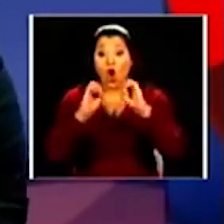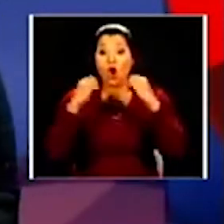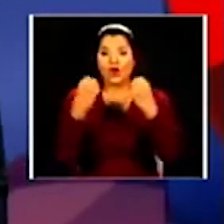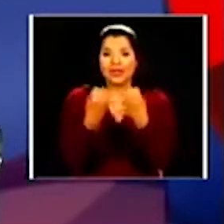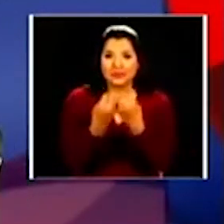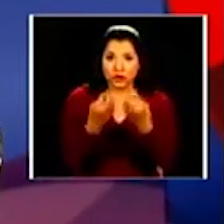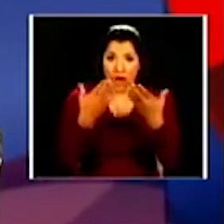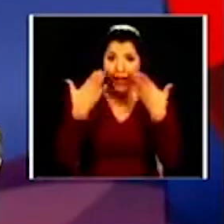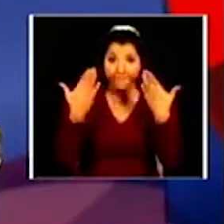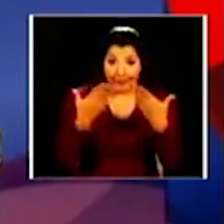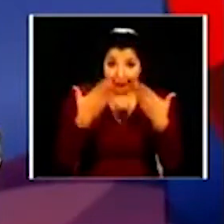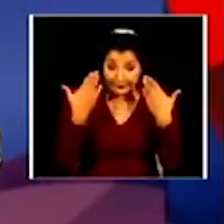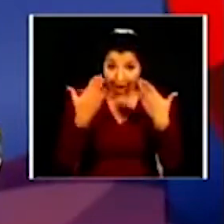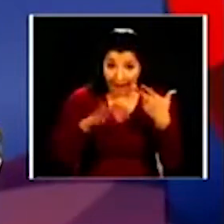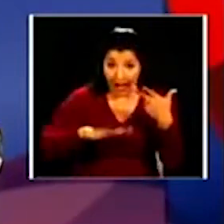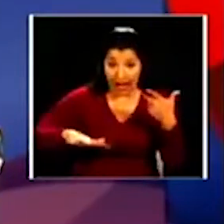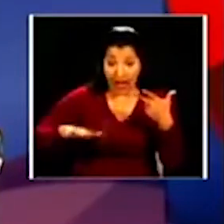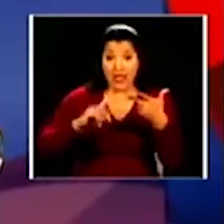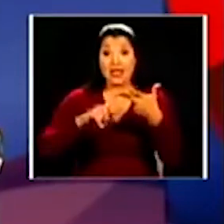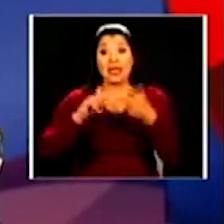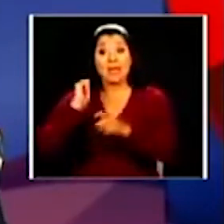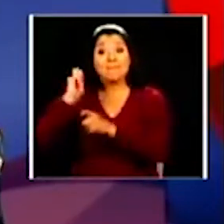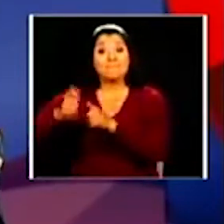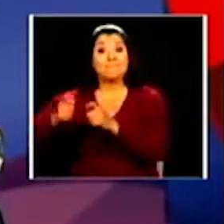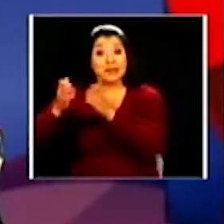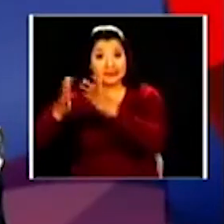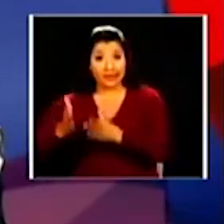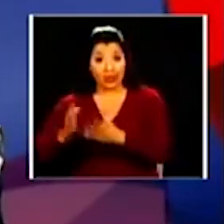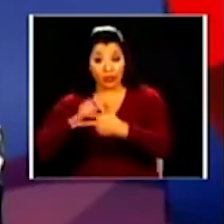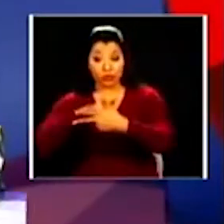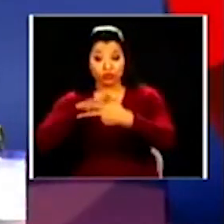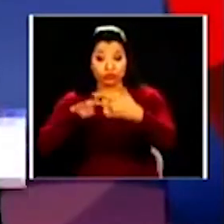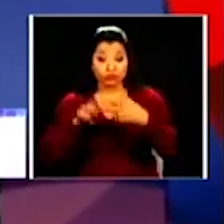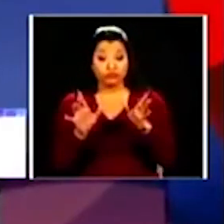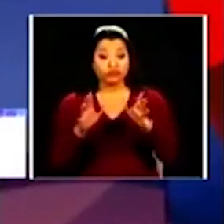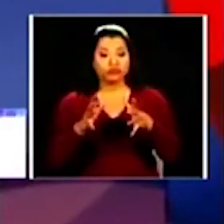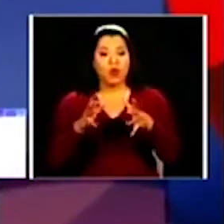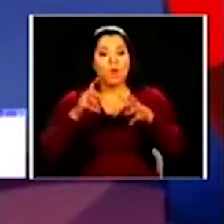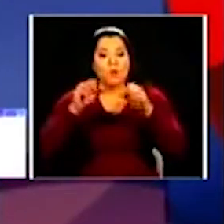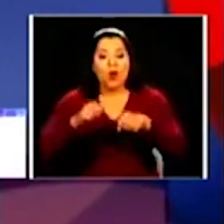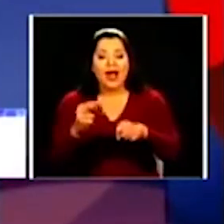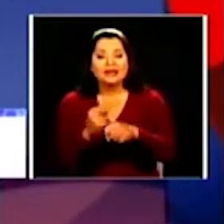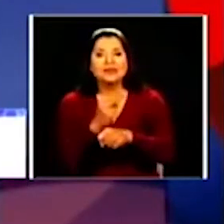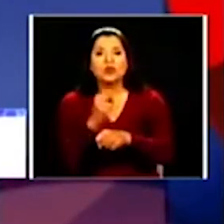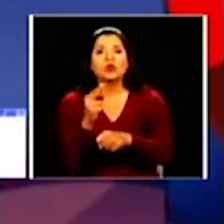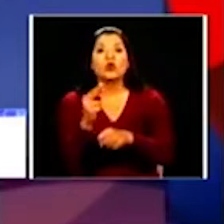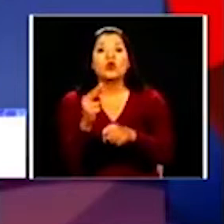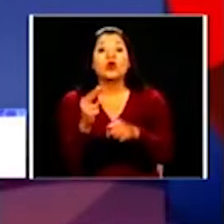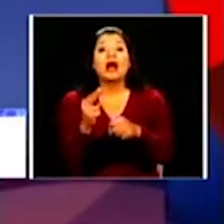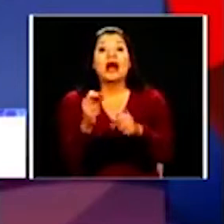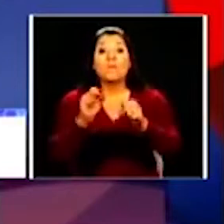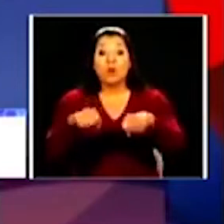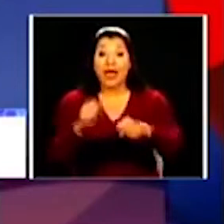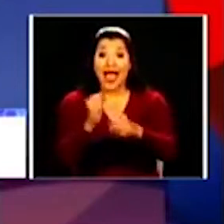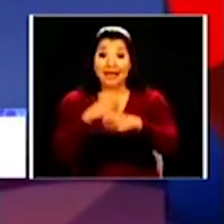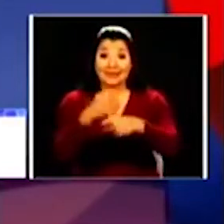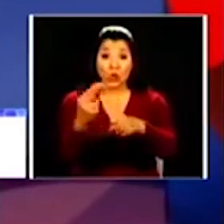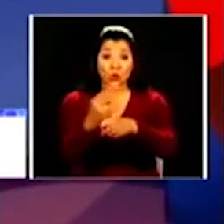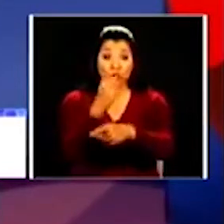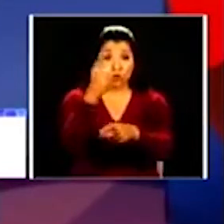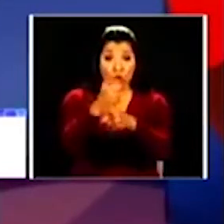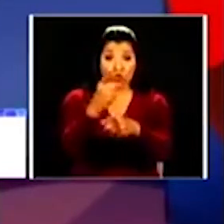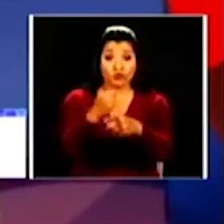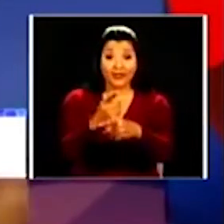ambientales y de los y las pescadoras, podamos hacer un uso sostenible de nuestros recursos marítimos